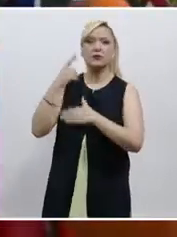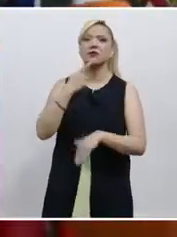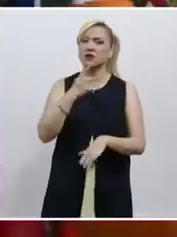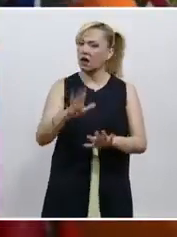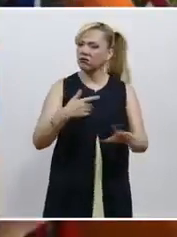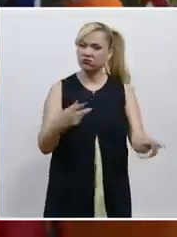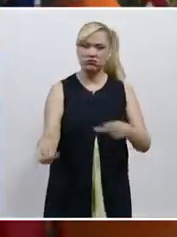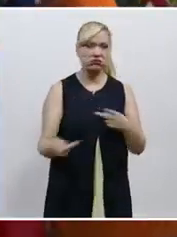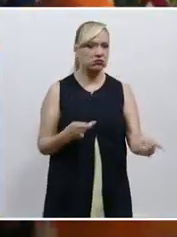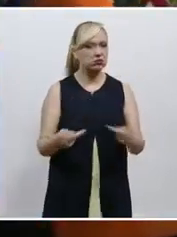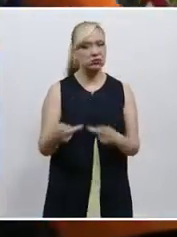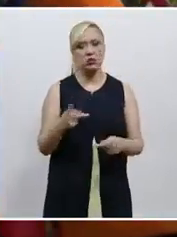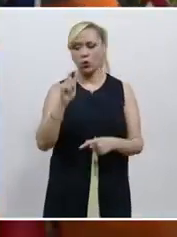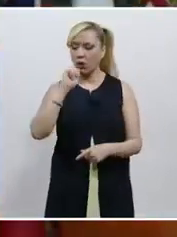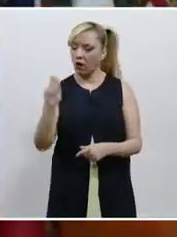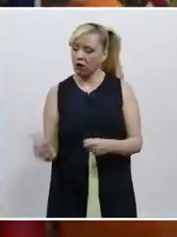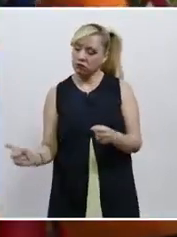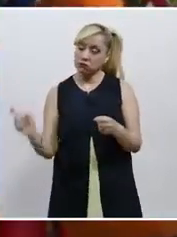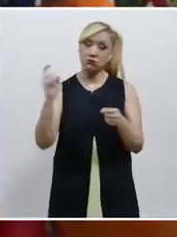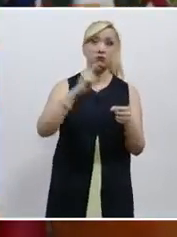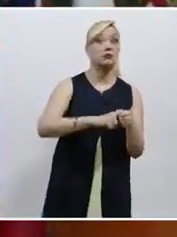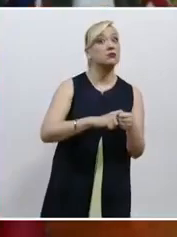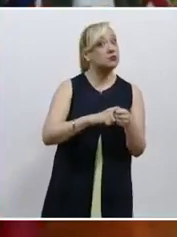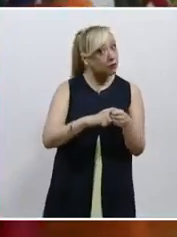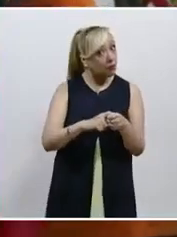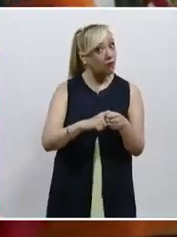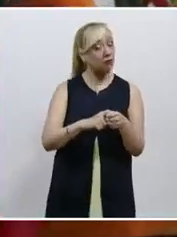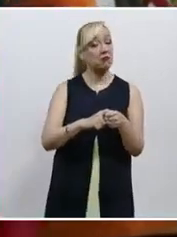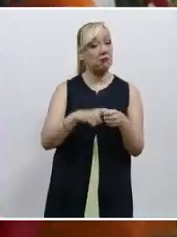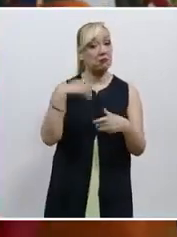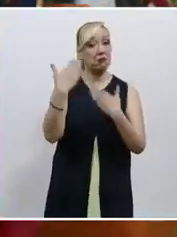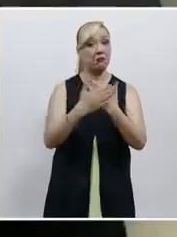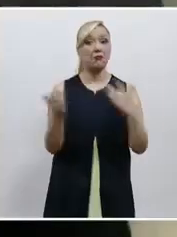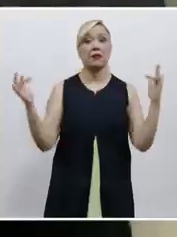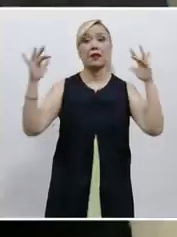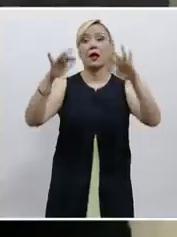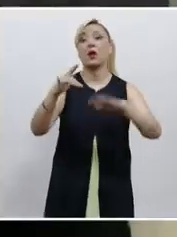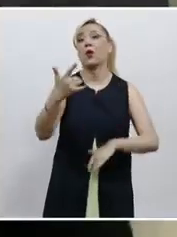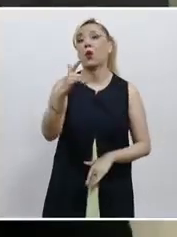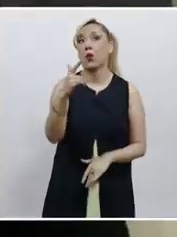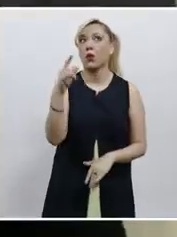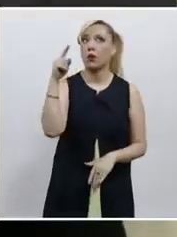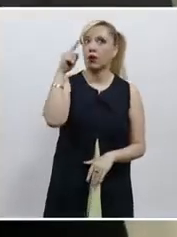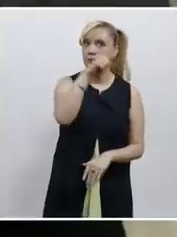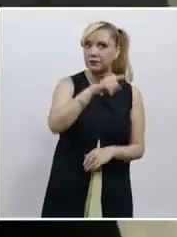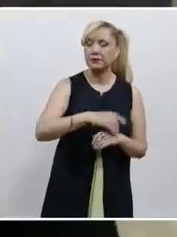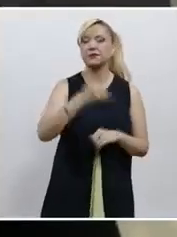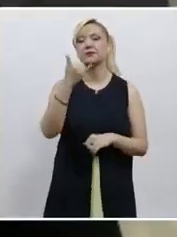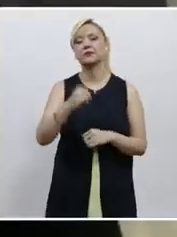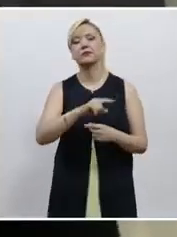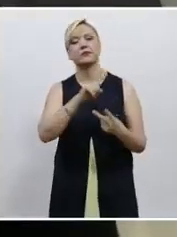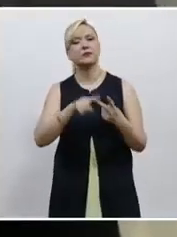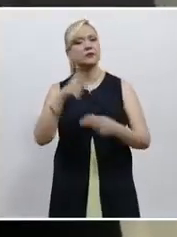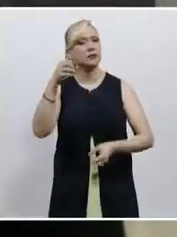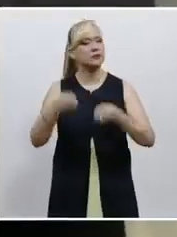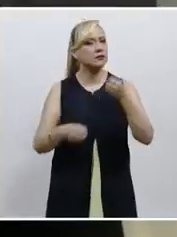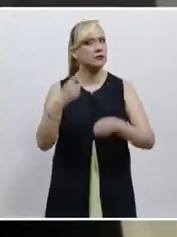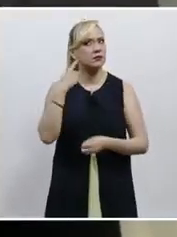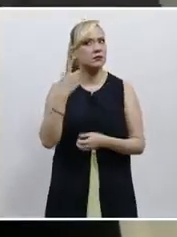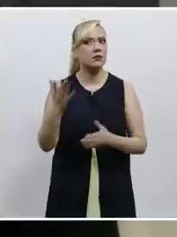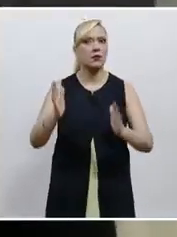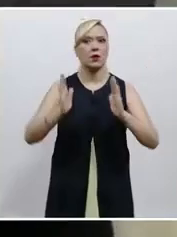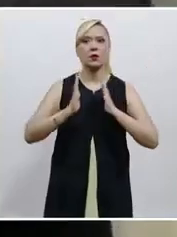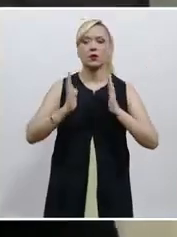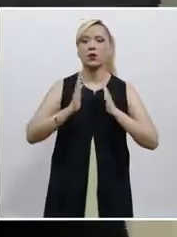de Ucrania a la alianza, lo cual se discutirá en su próxima cumbre en julio. Y en temas judiciales, varios elementos del ejército